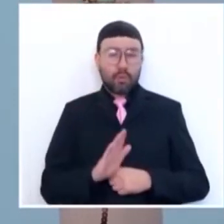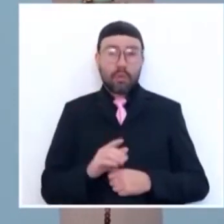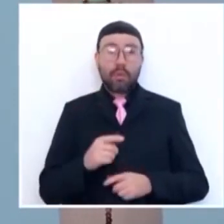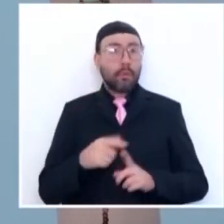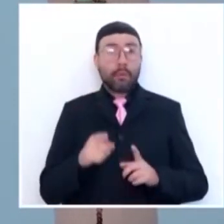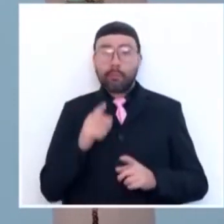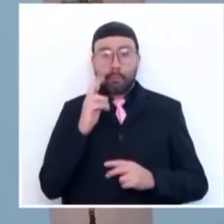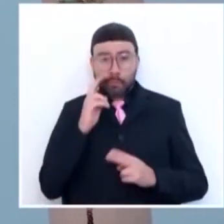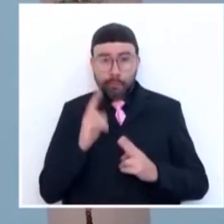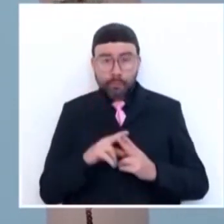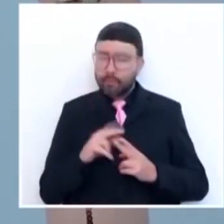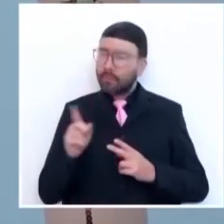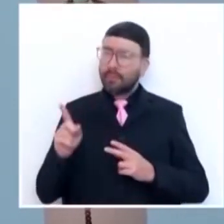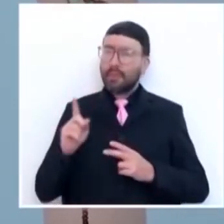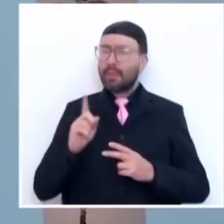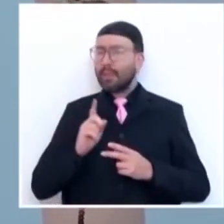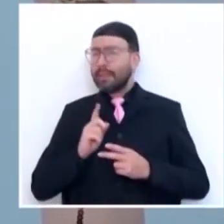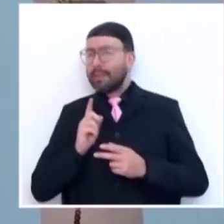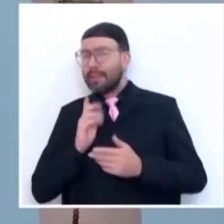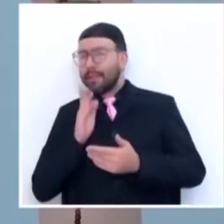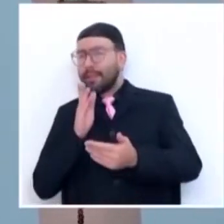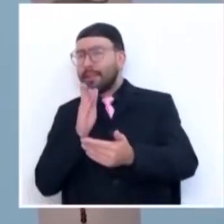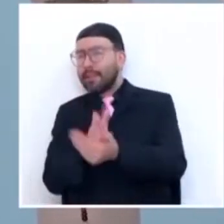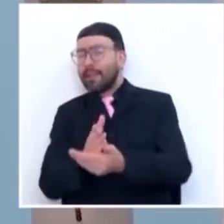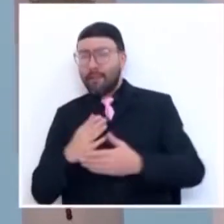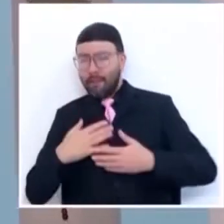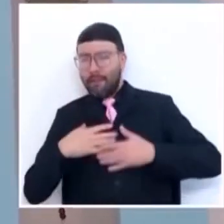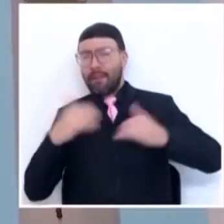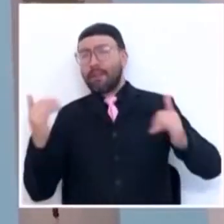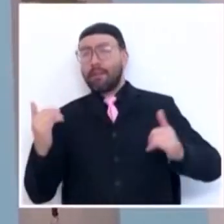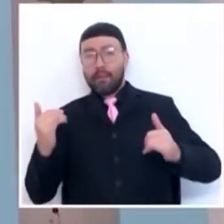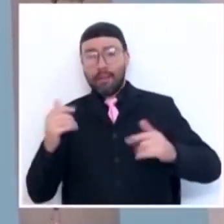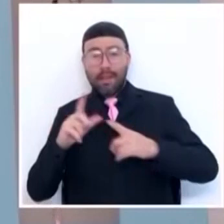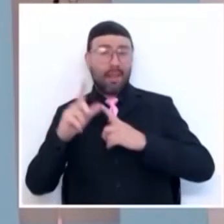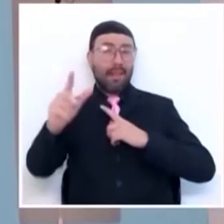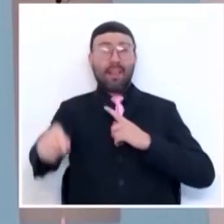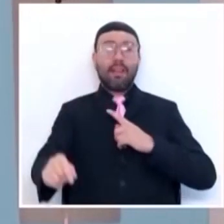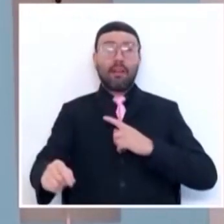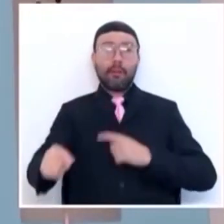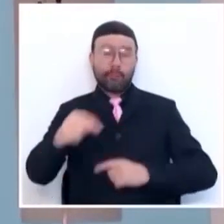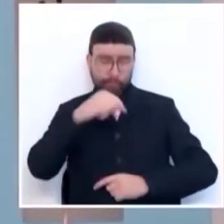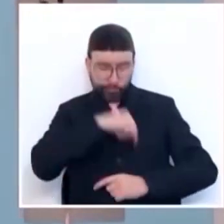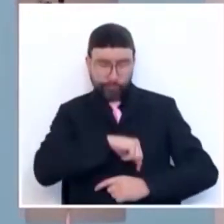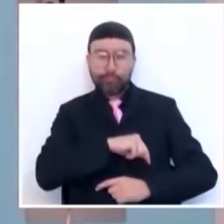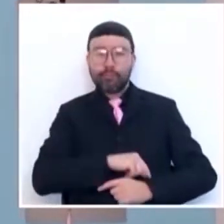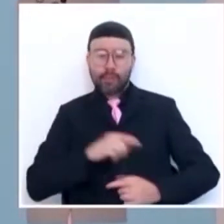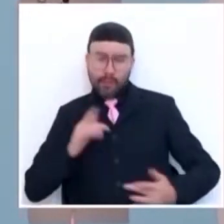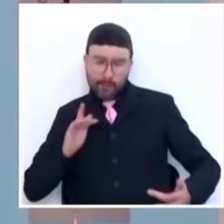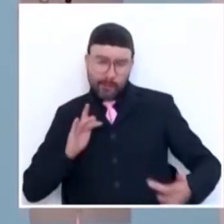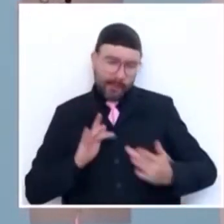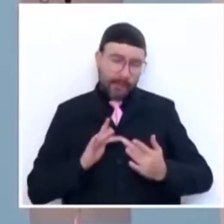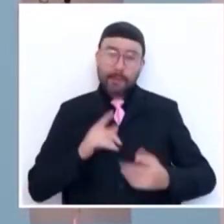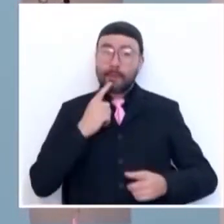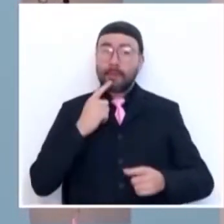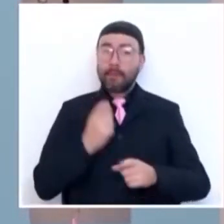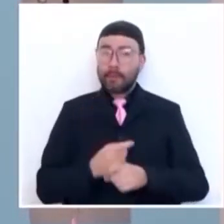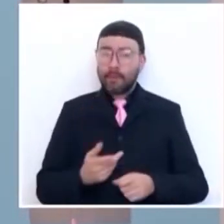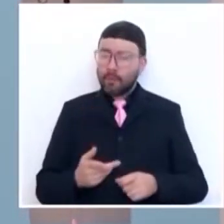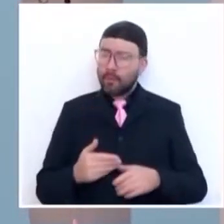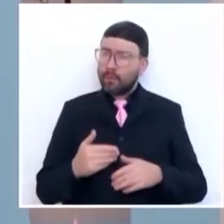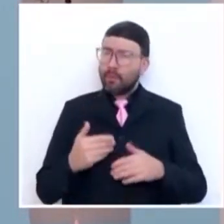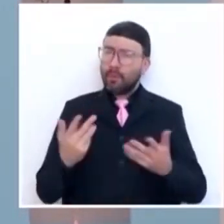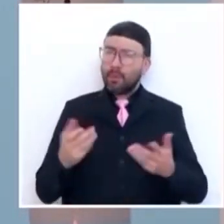que el camino más largo para llegar a la felicidad es para llegar a nuestro propio corazón. ¿Cómo las emociones